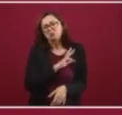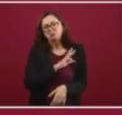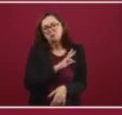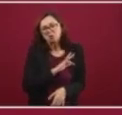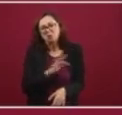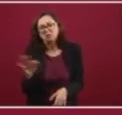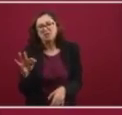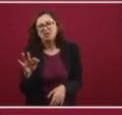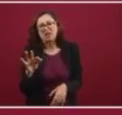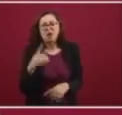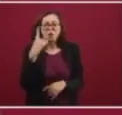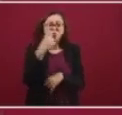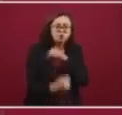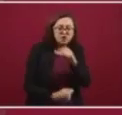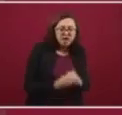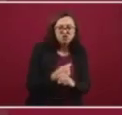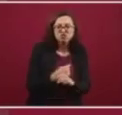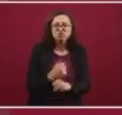al 6% anual,